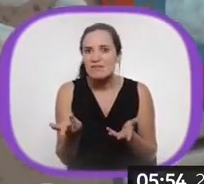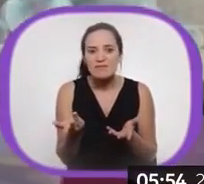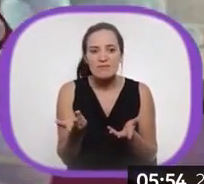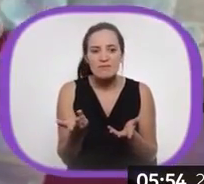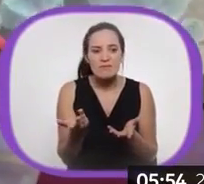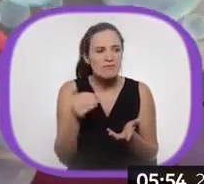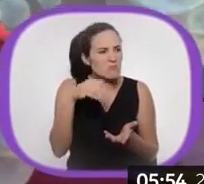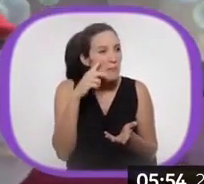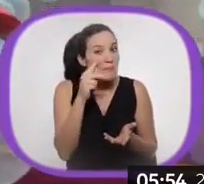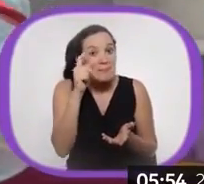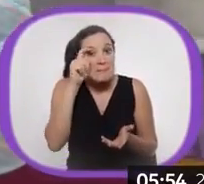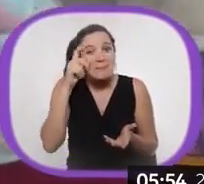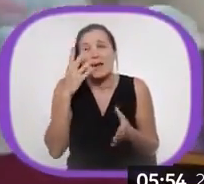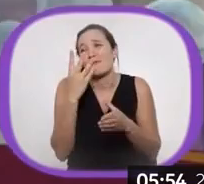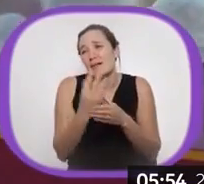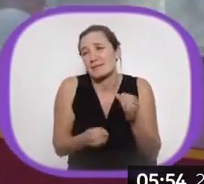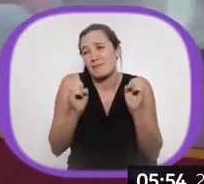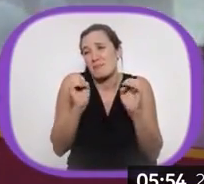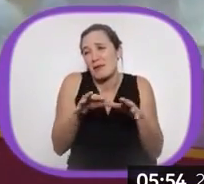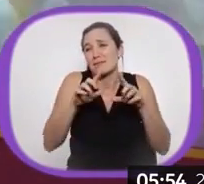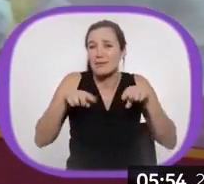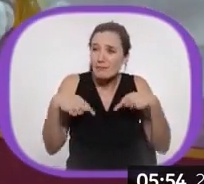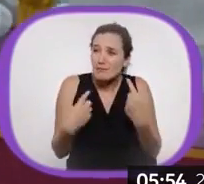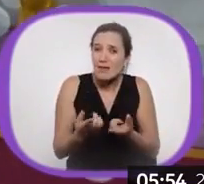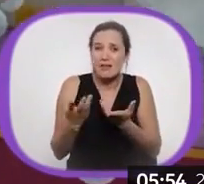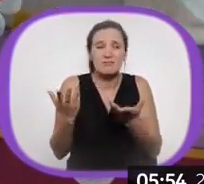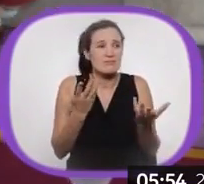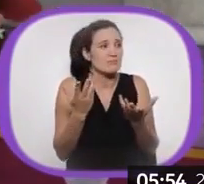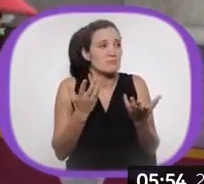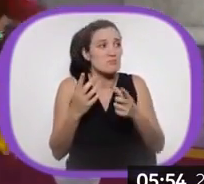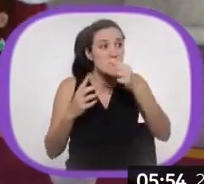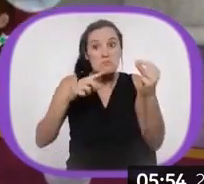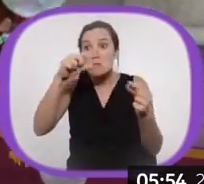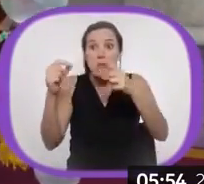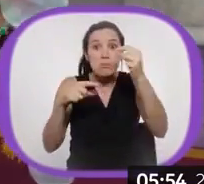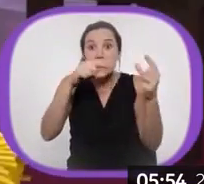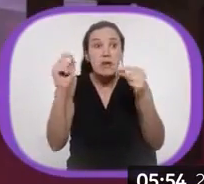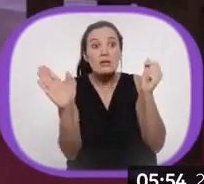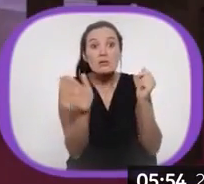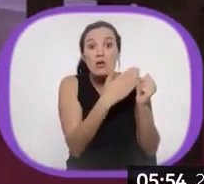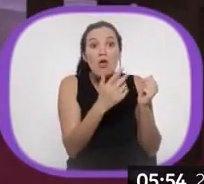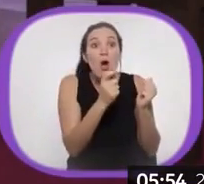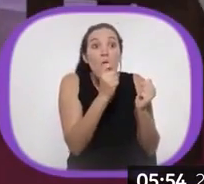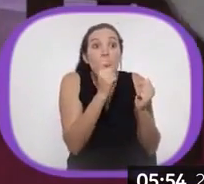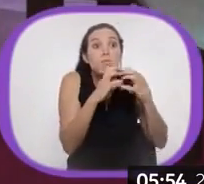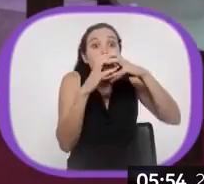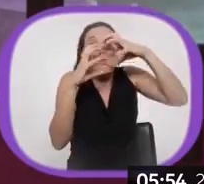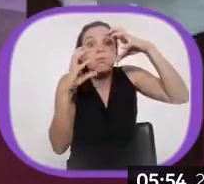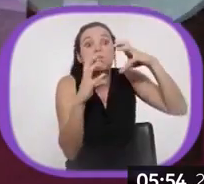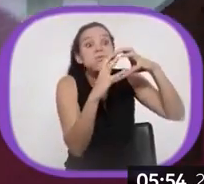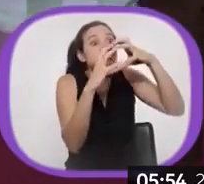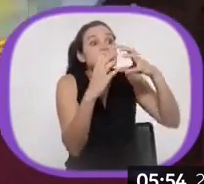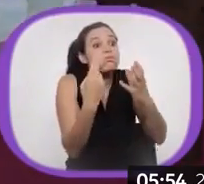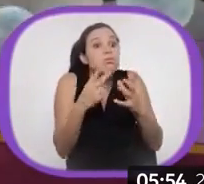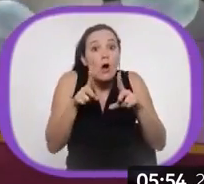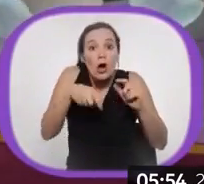¡Mike! Volvió a fallar mi hechizo. Y todas las plantas se convirtieron en burbujas. Y no encuentro al